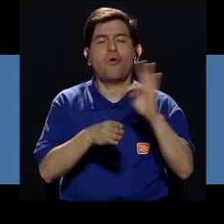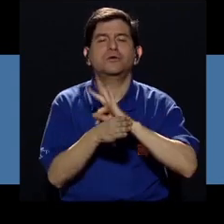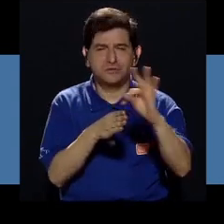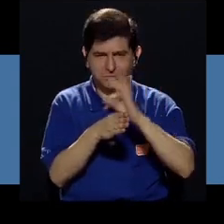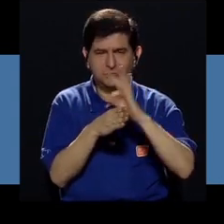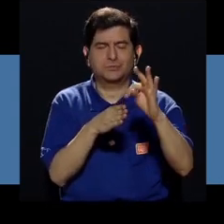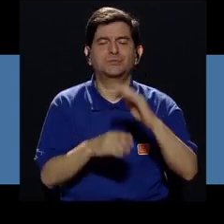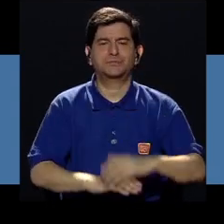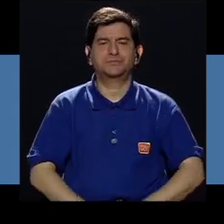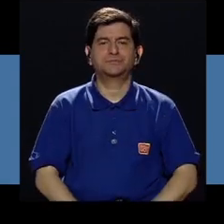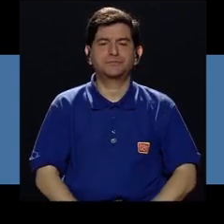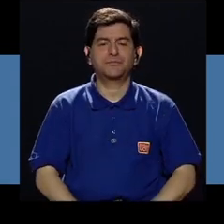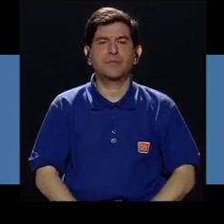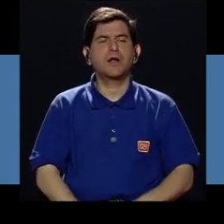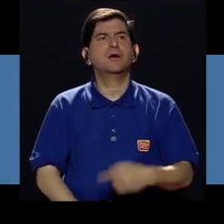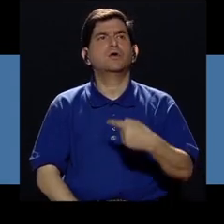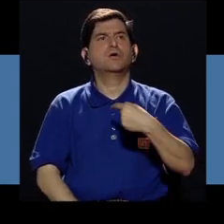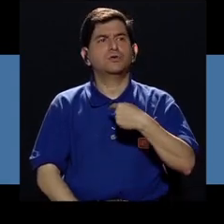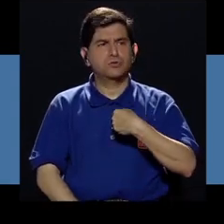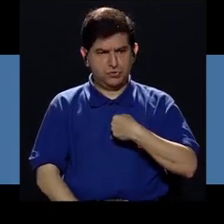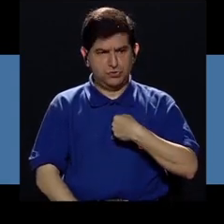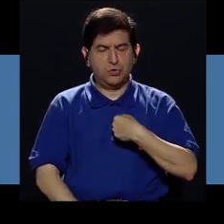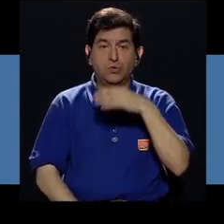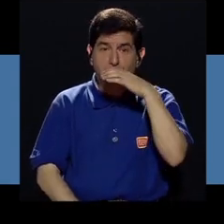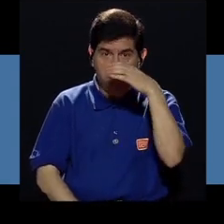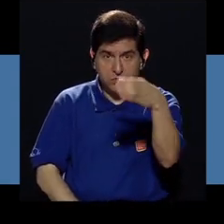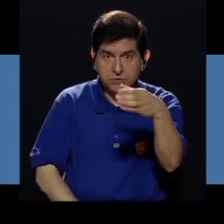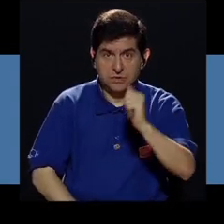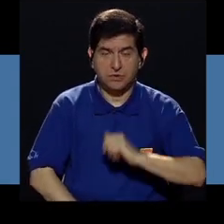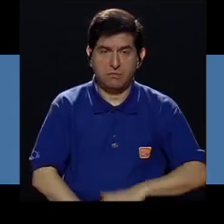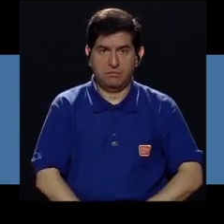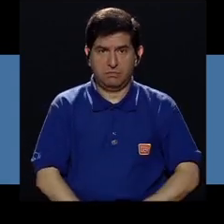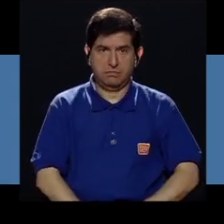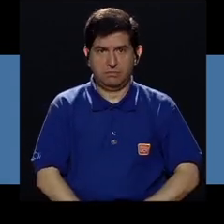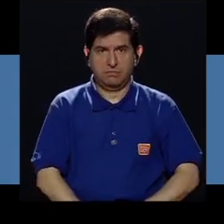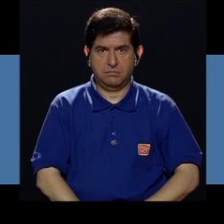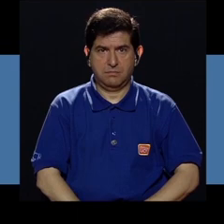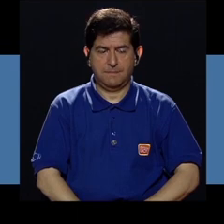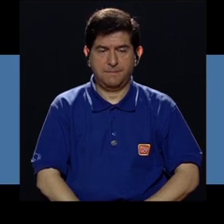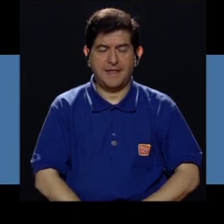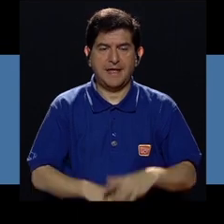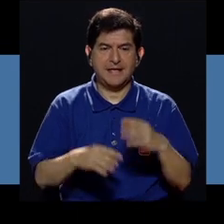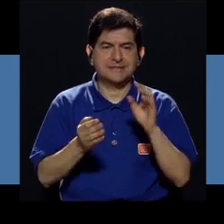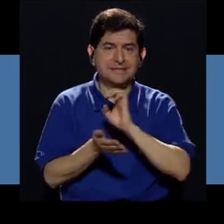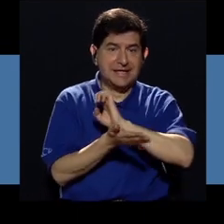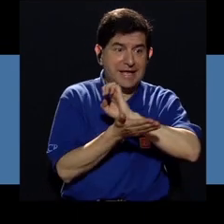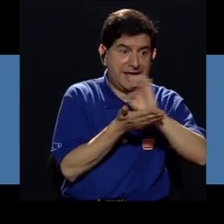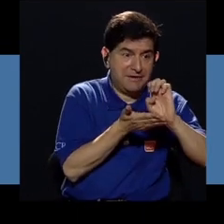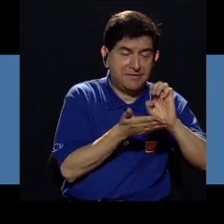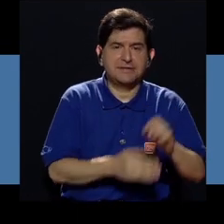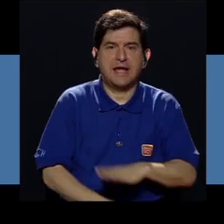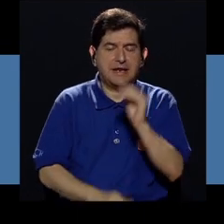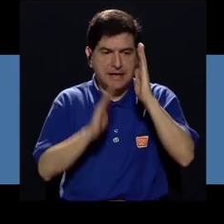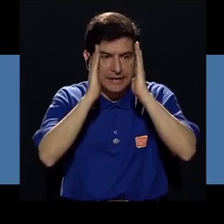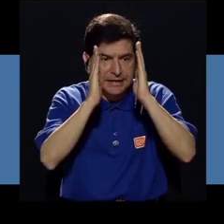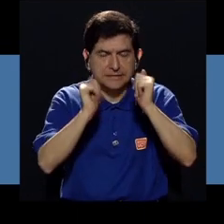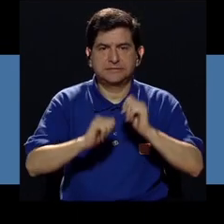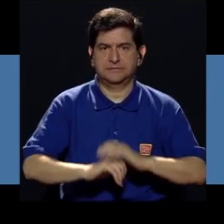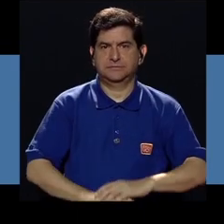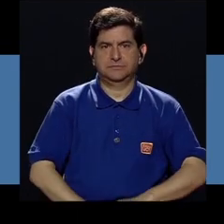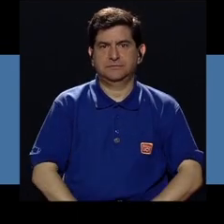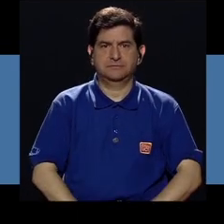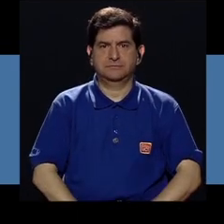tratamiento bueno lo que yo como consejo es prevención definitivamente